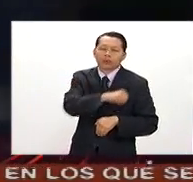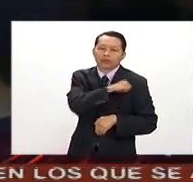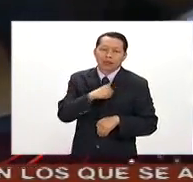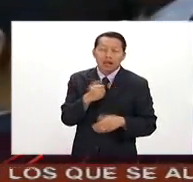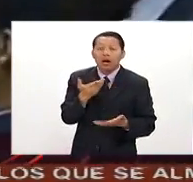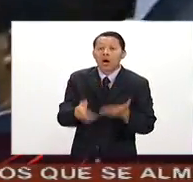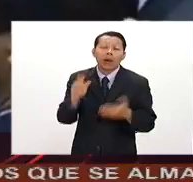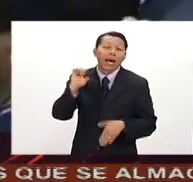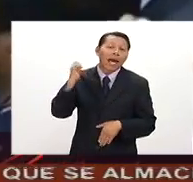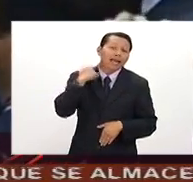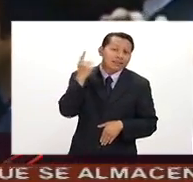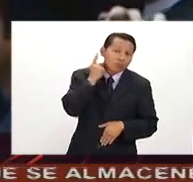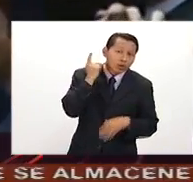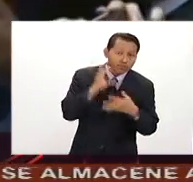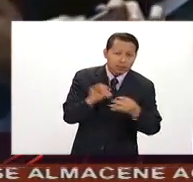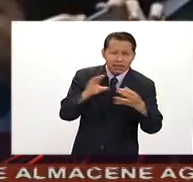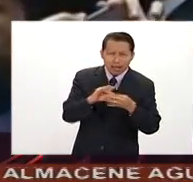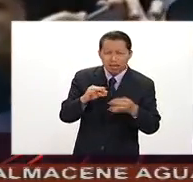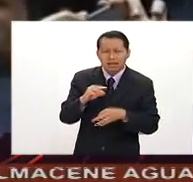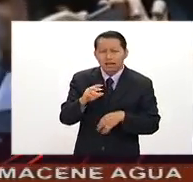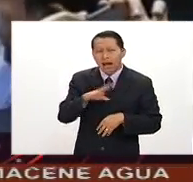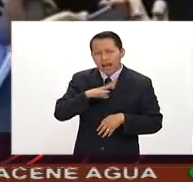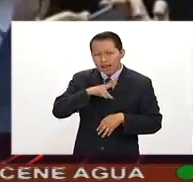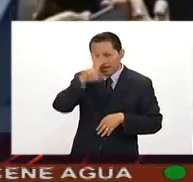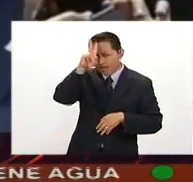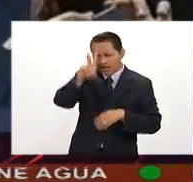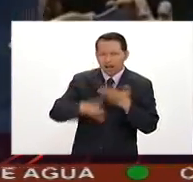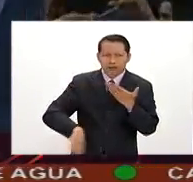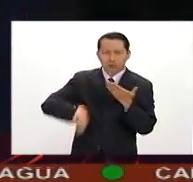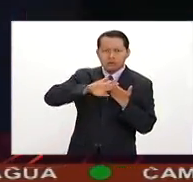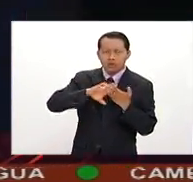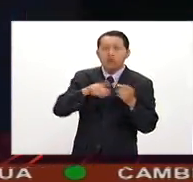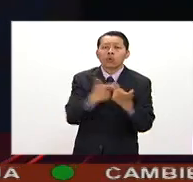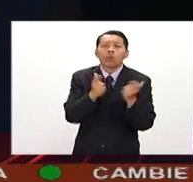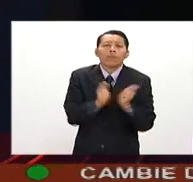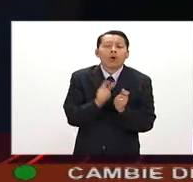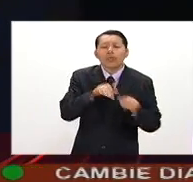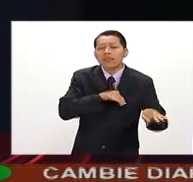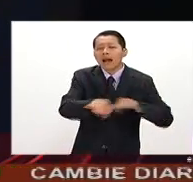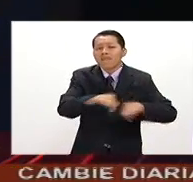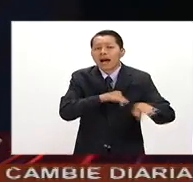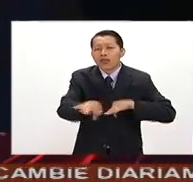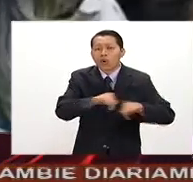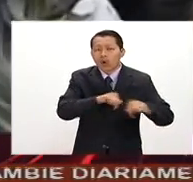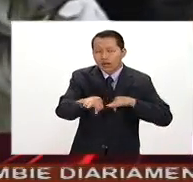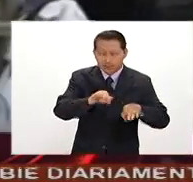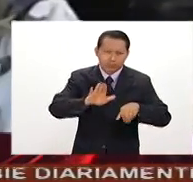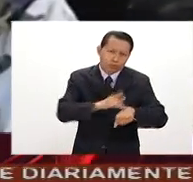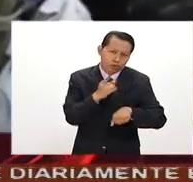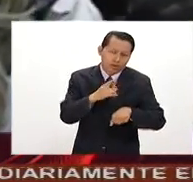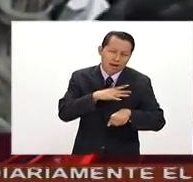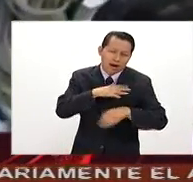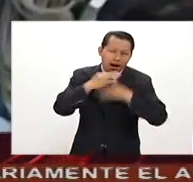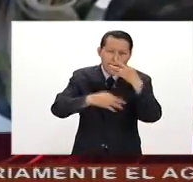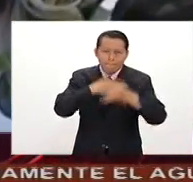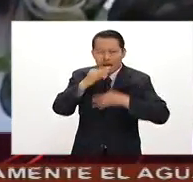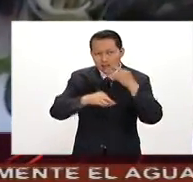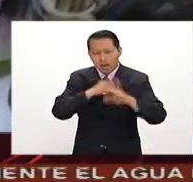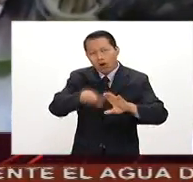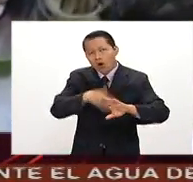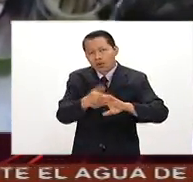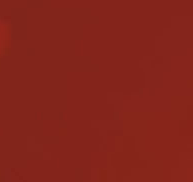exdiputado sostiene que se trata de una venganza política orquestada por el Partido de los Trabajadores por su campaña contra Dilma